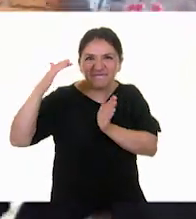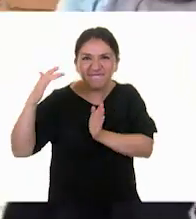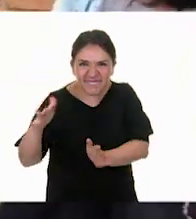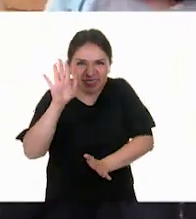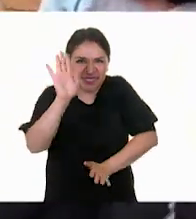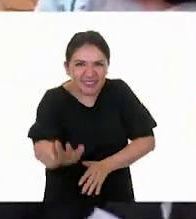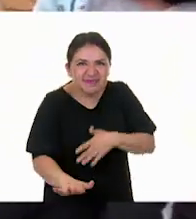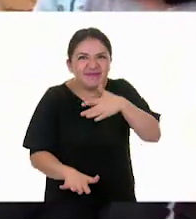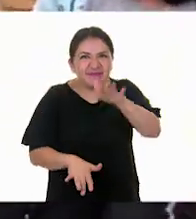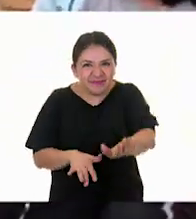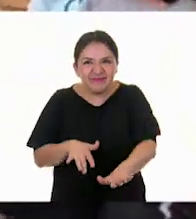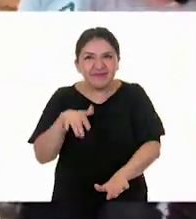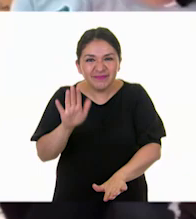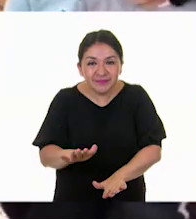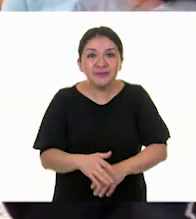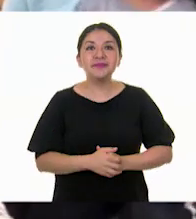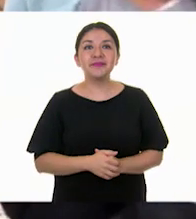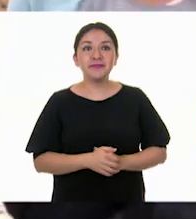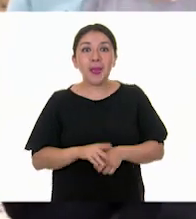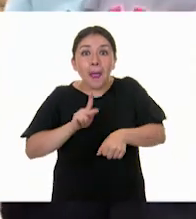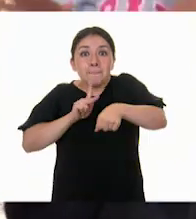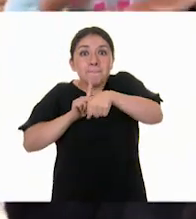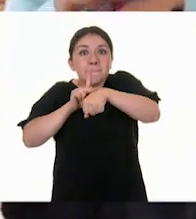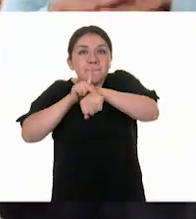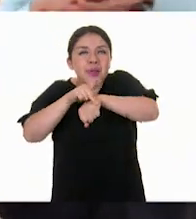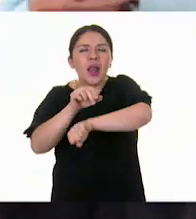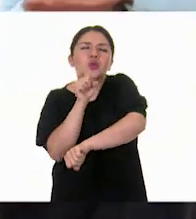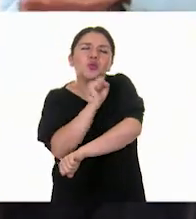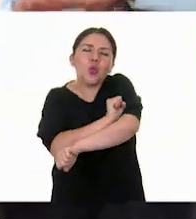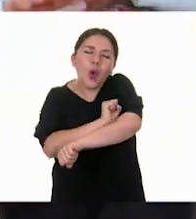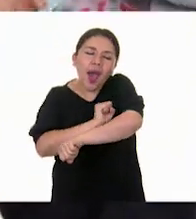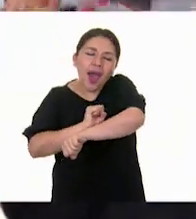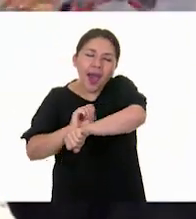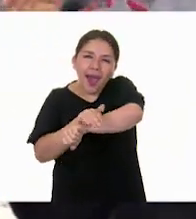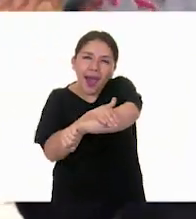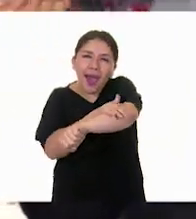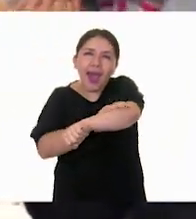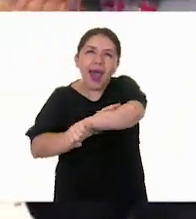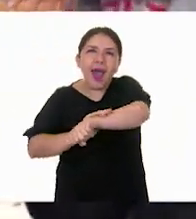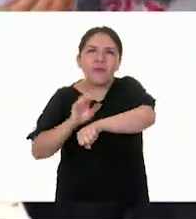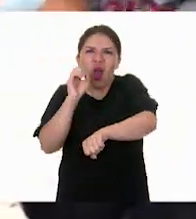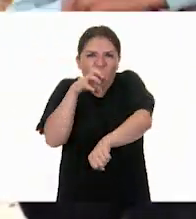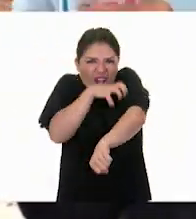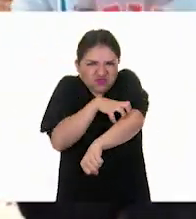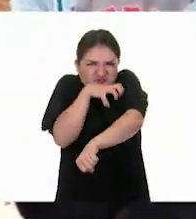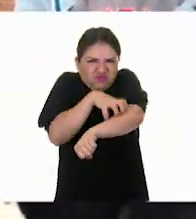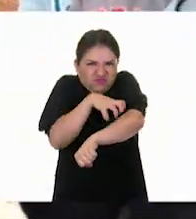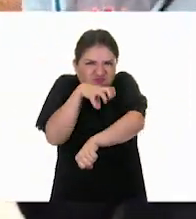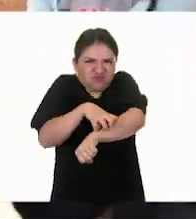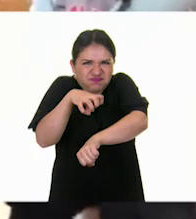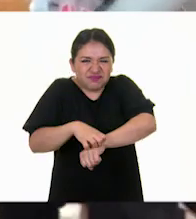Sí. ¿Su piel es suave? No. ¿Rasposa? Sí.